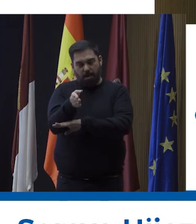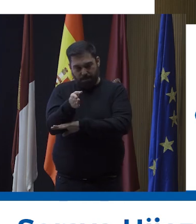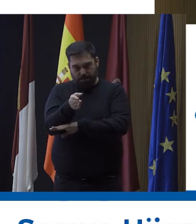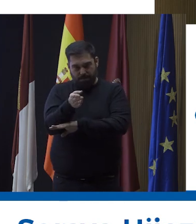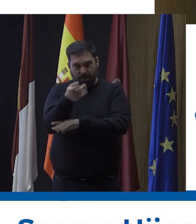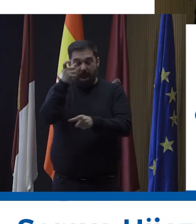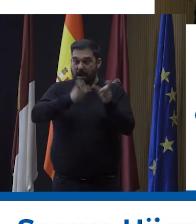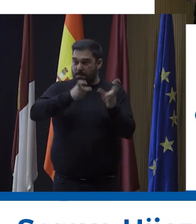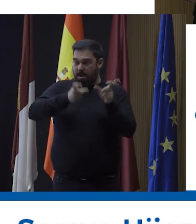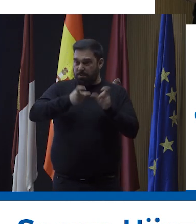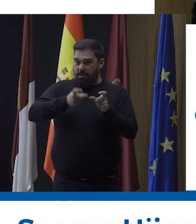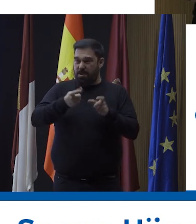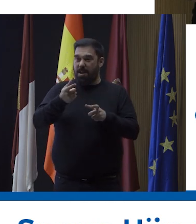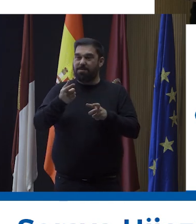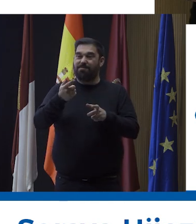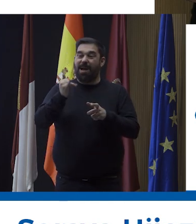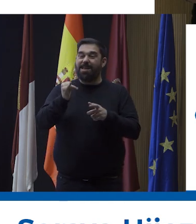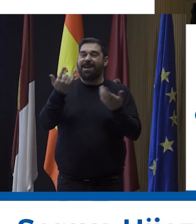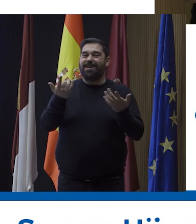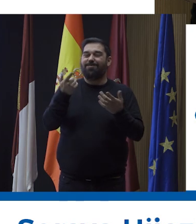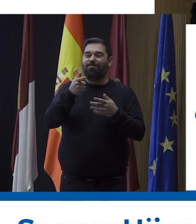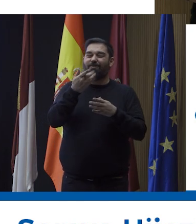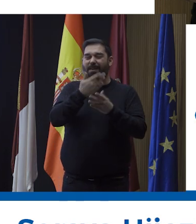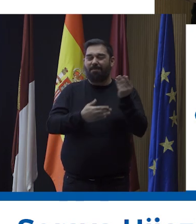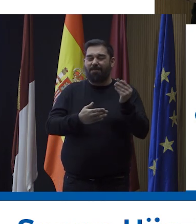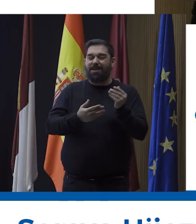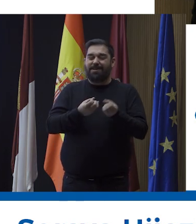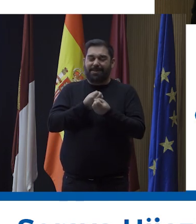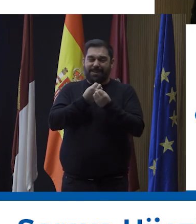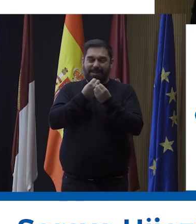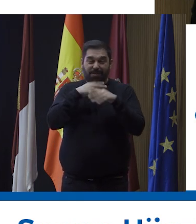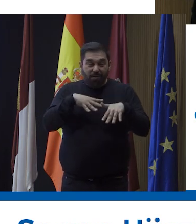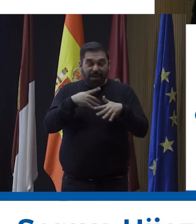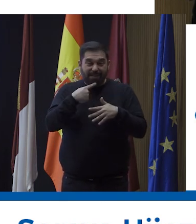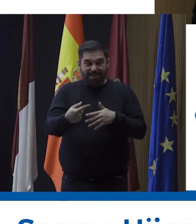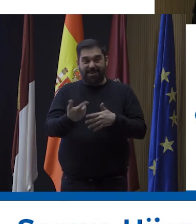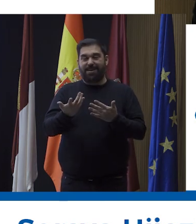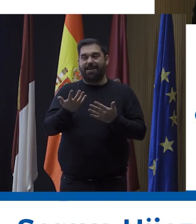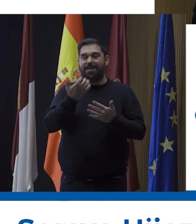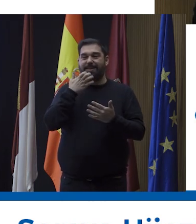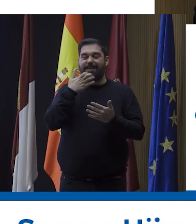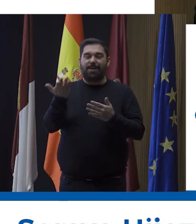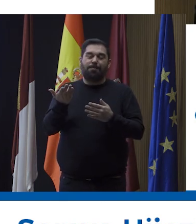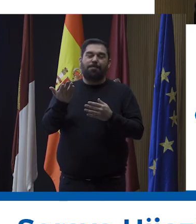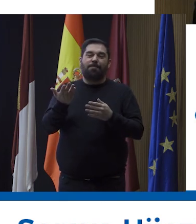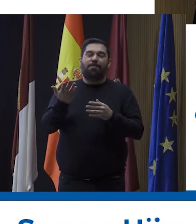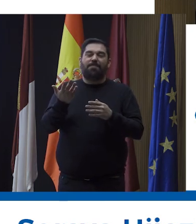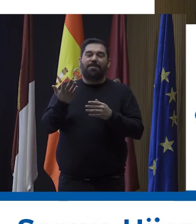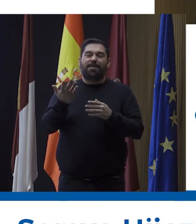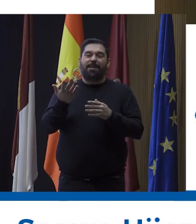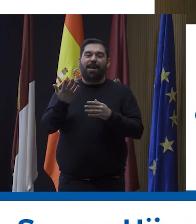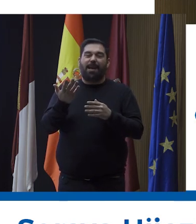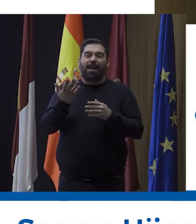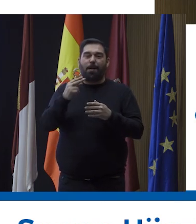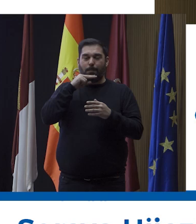y aprovecho para romper falsos mitos, que creen que el ejercicio de cortar el chorro del